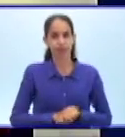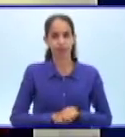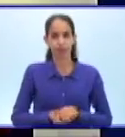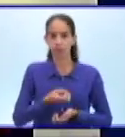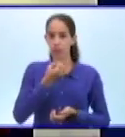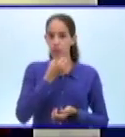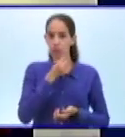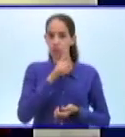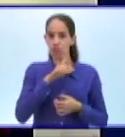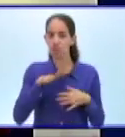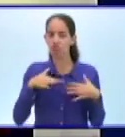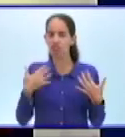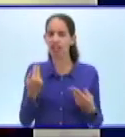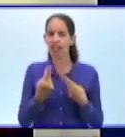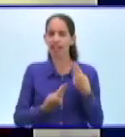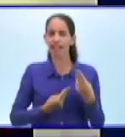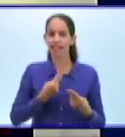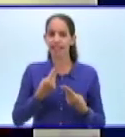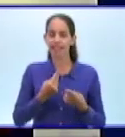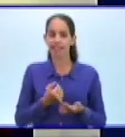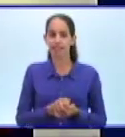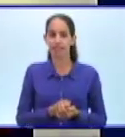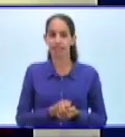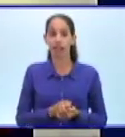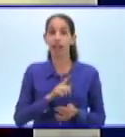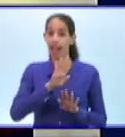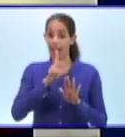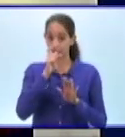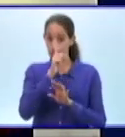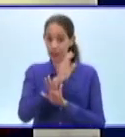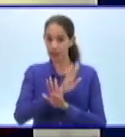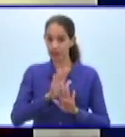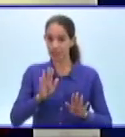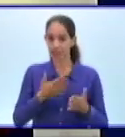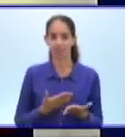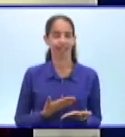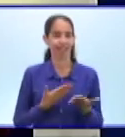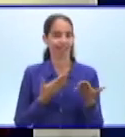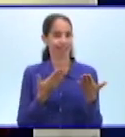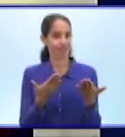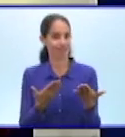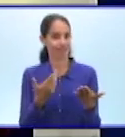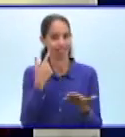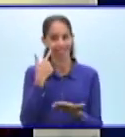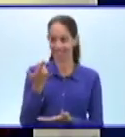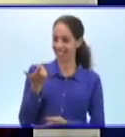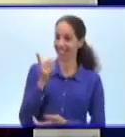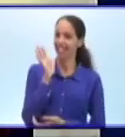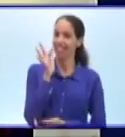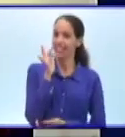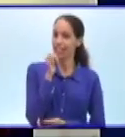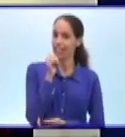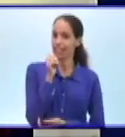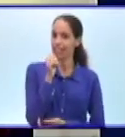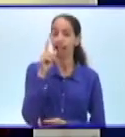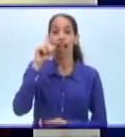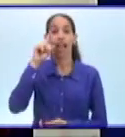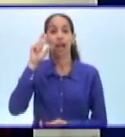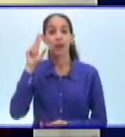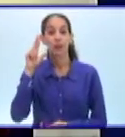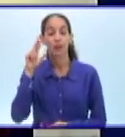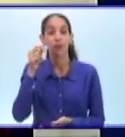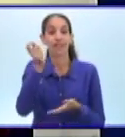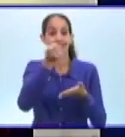puedan presentar su trabajo finalizado con una letra